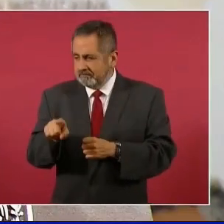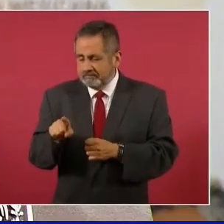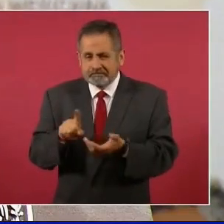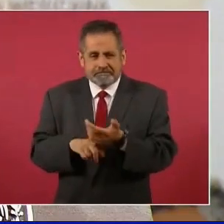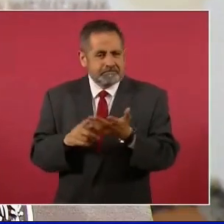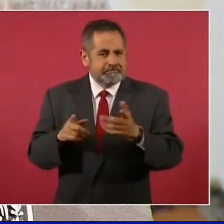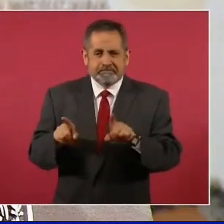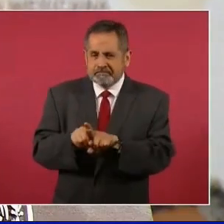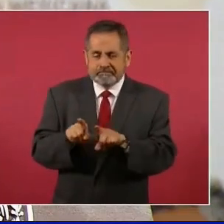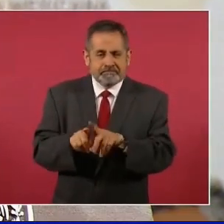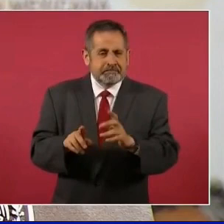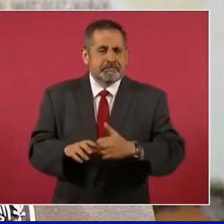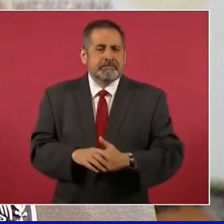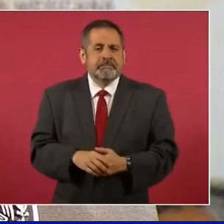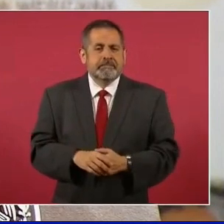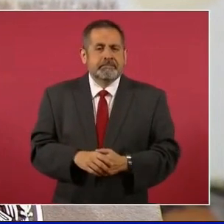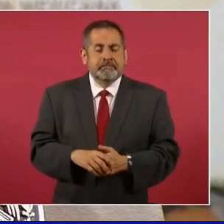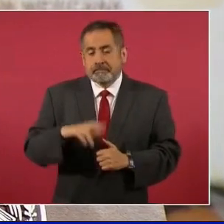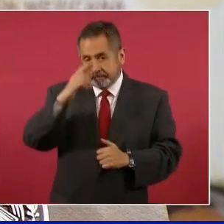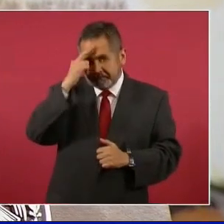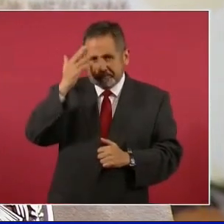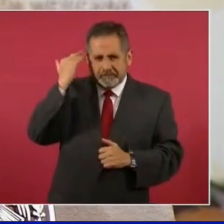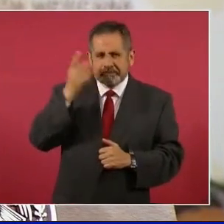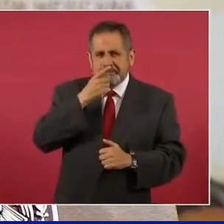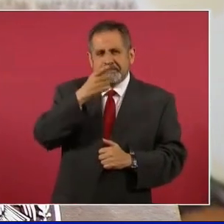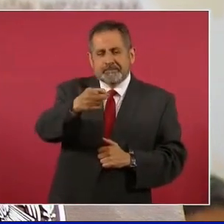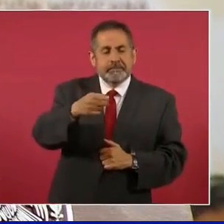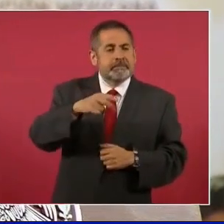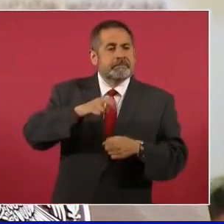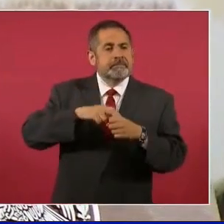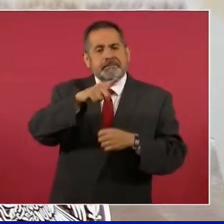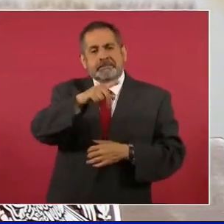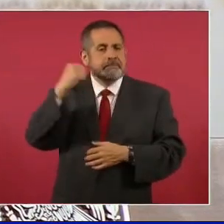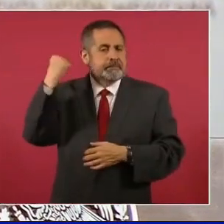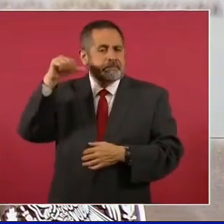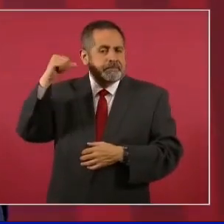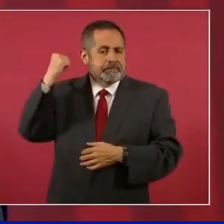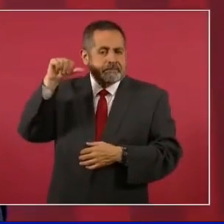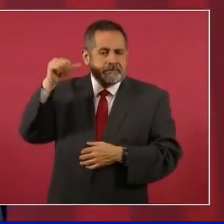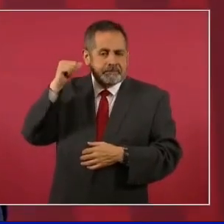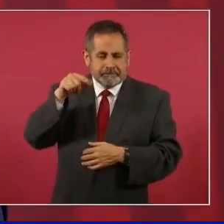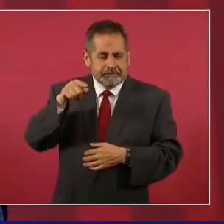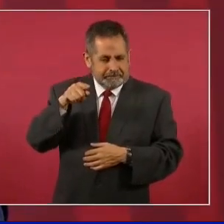Yo les hablaba del caso de Acapulco,